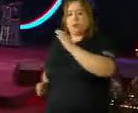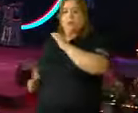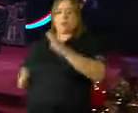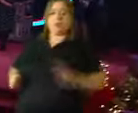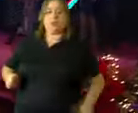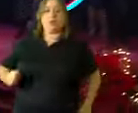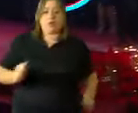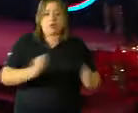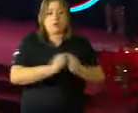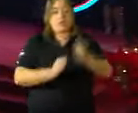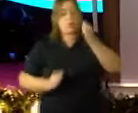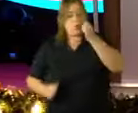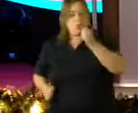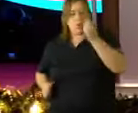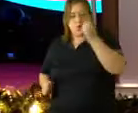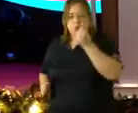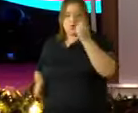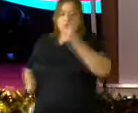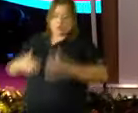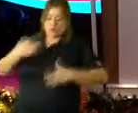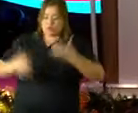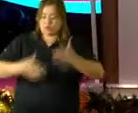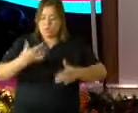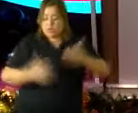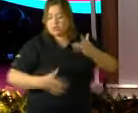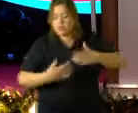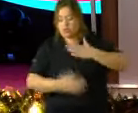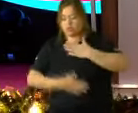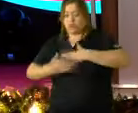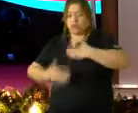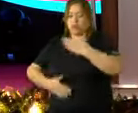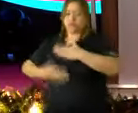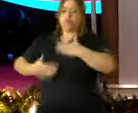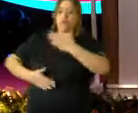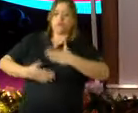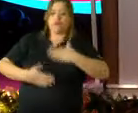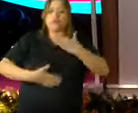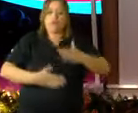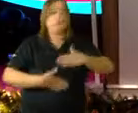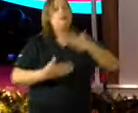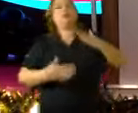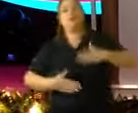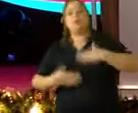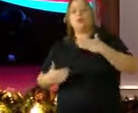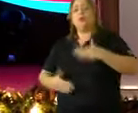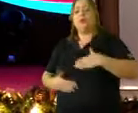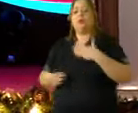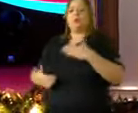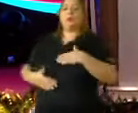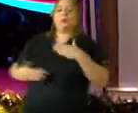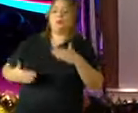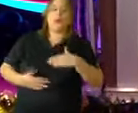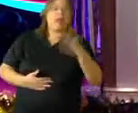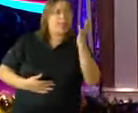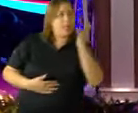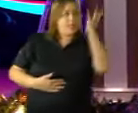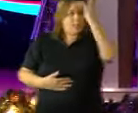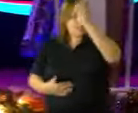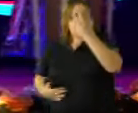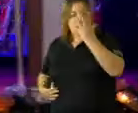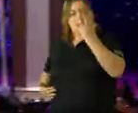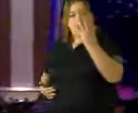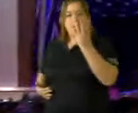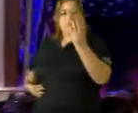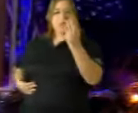Cada día yo siento gozo, gozo, gozo, gozo. Es tan hermoso que